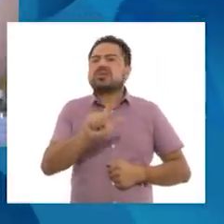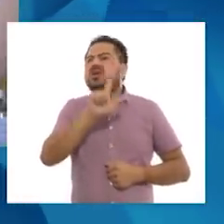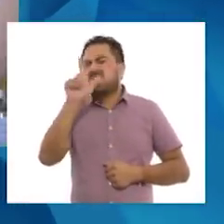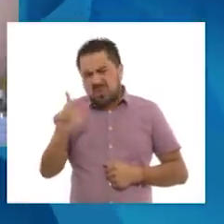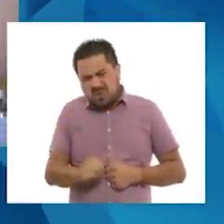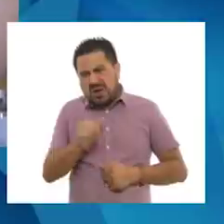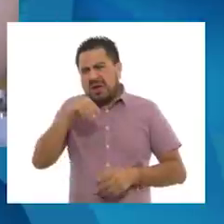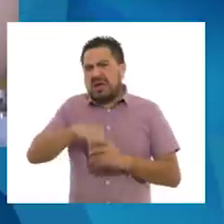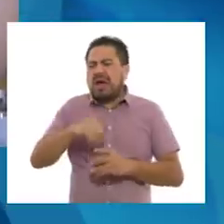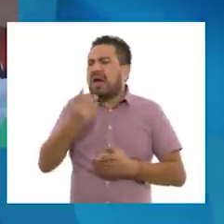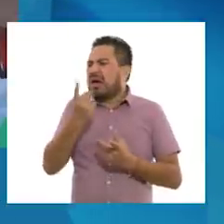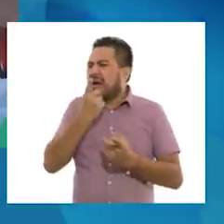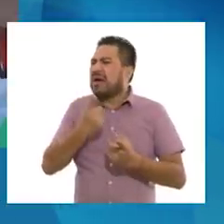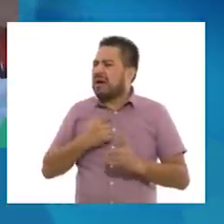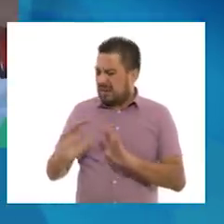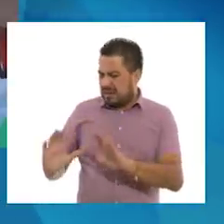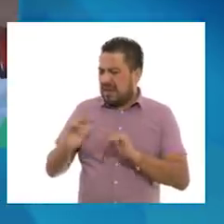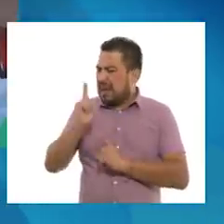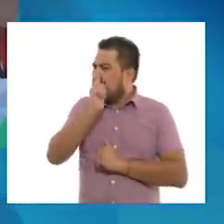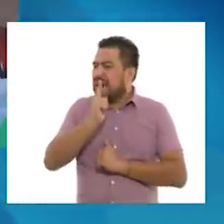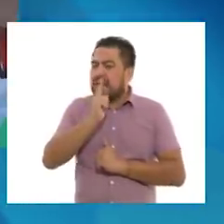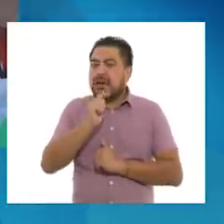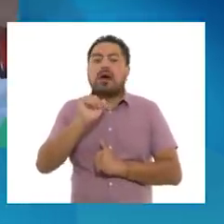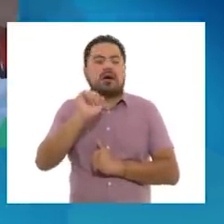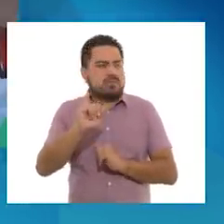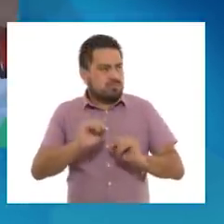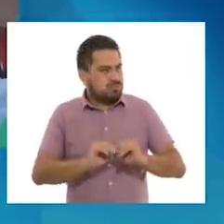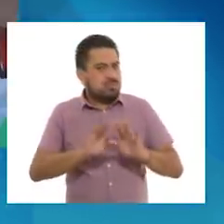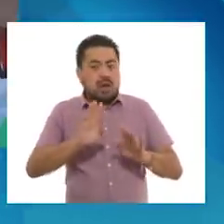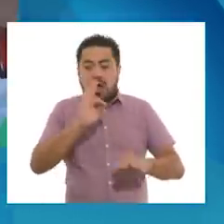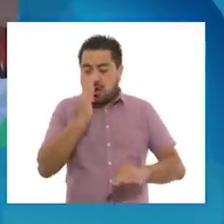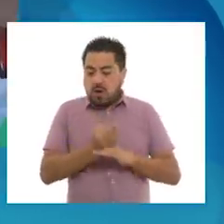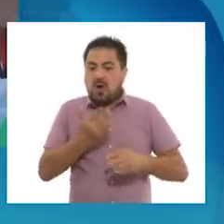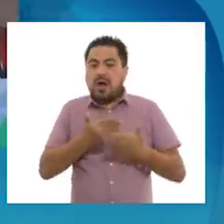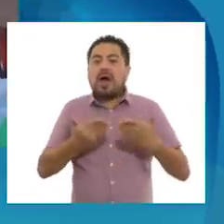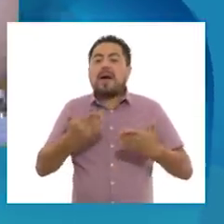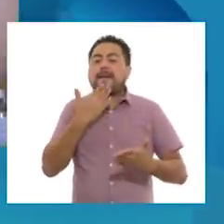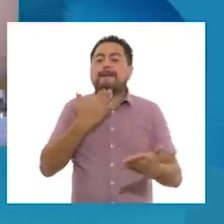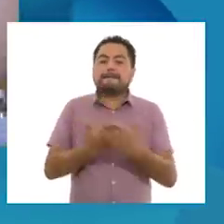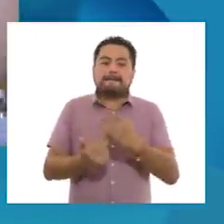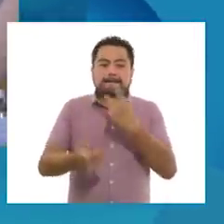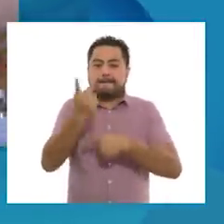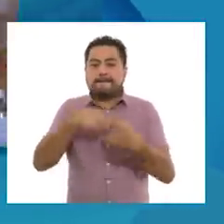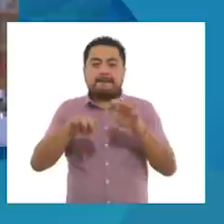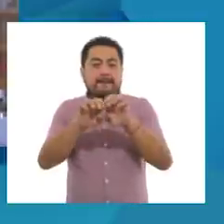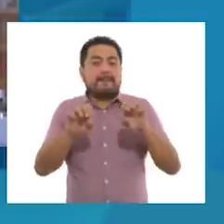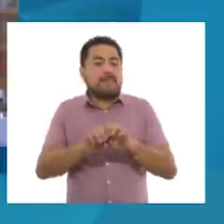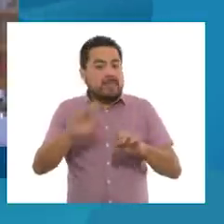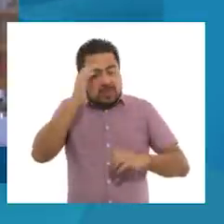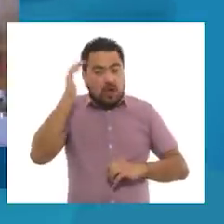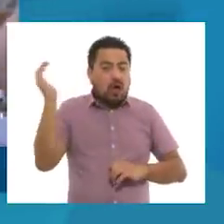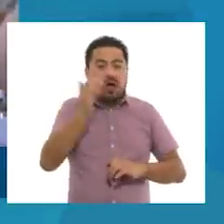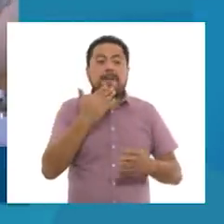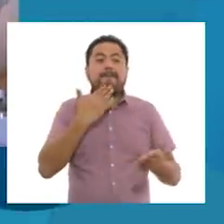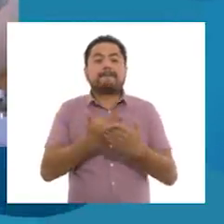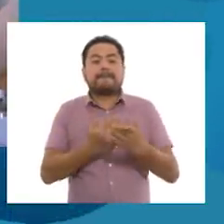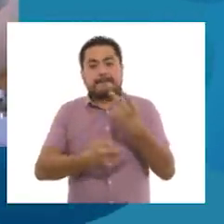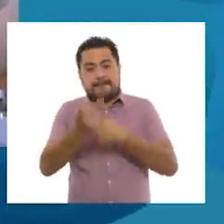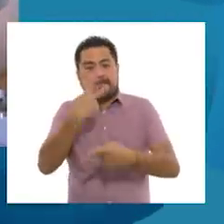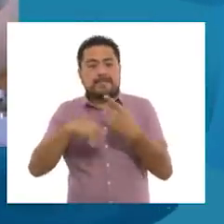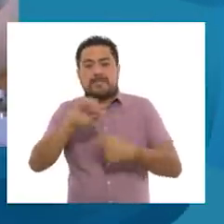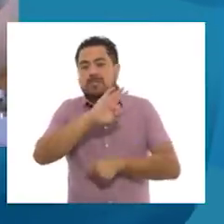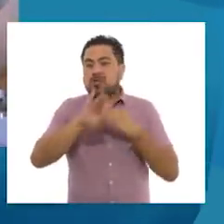lenguaje secreto. ¿Sale? Sale. Va. Pero ahora hay que darle la bienvenida al equipo. Hola, bienvenidos una vez más